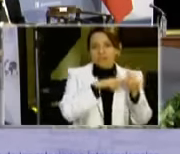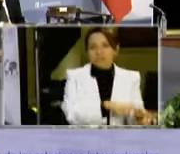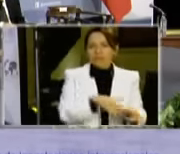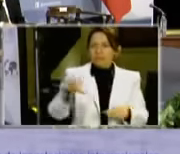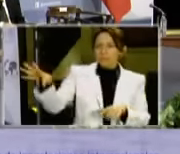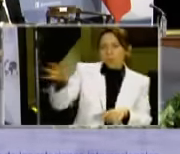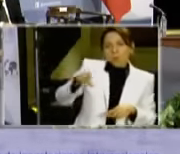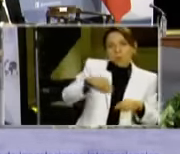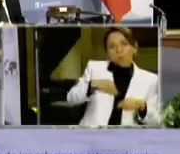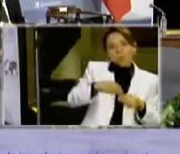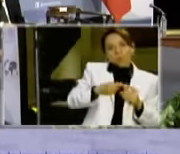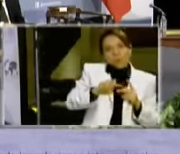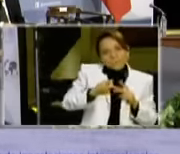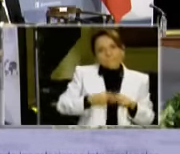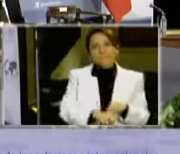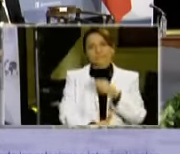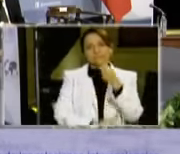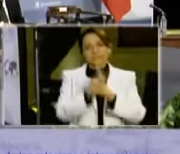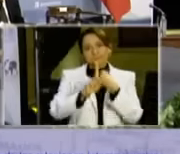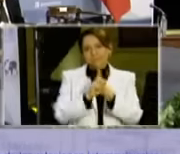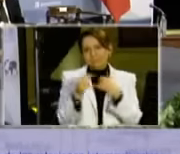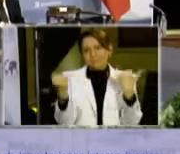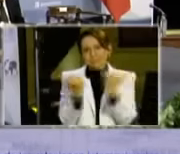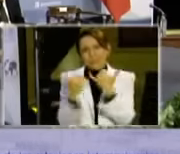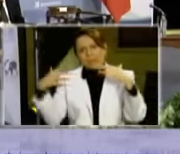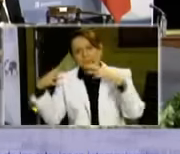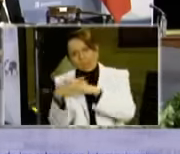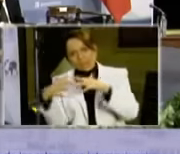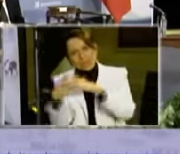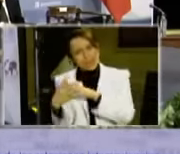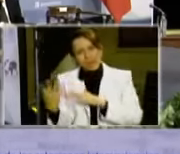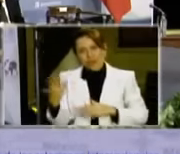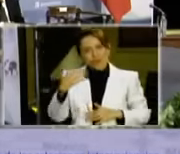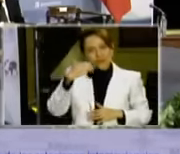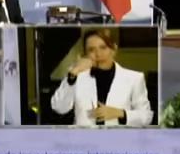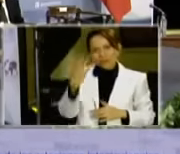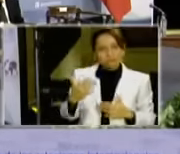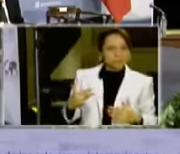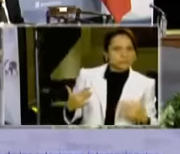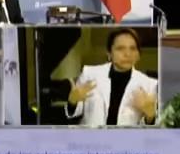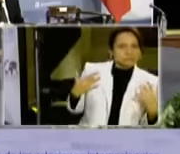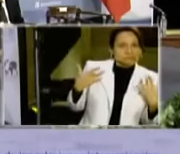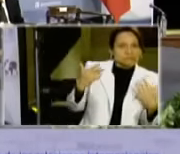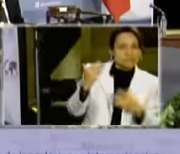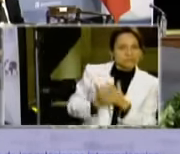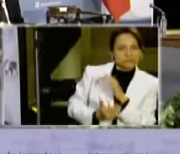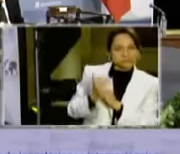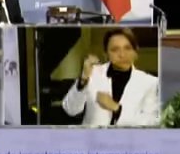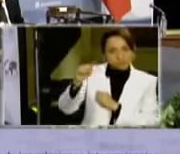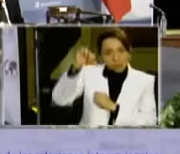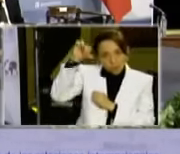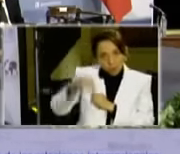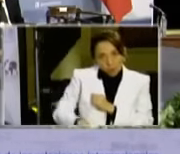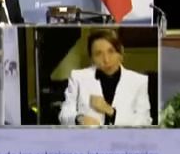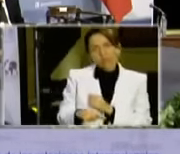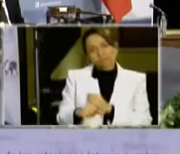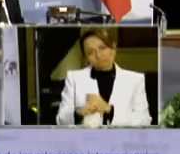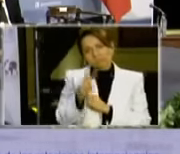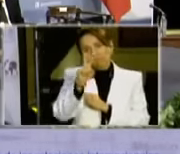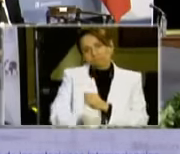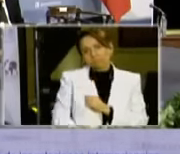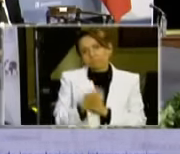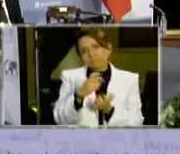mundo. En realidad, la región del mundo que ha estado más ausente de los grandes conflictos que hoy caracterizan la